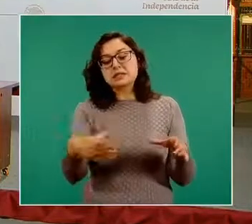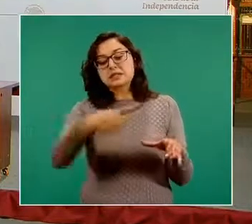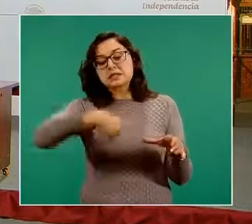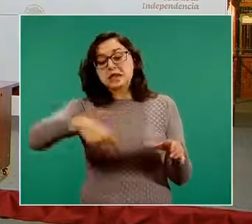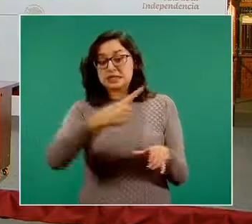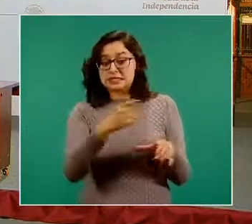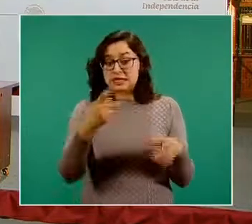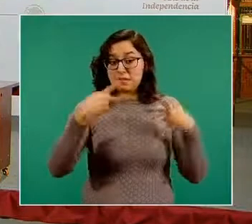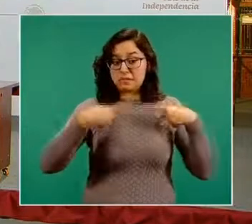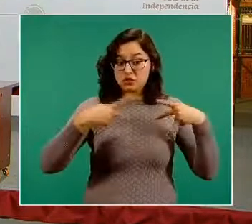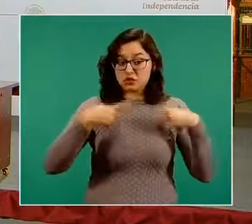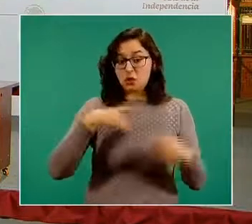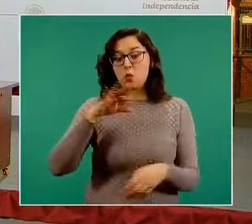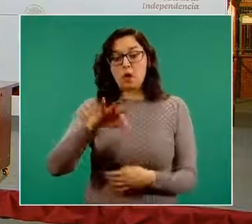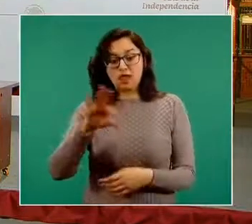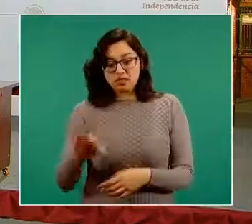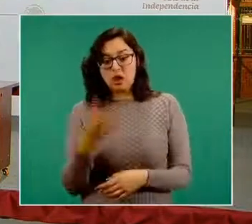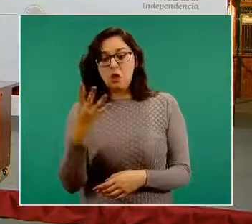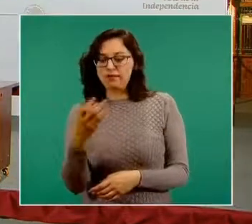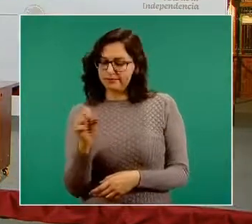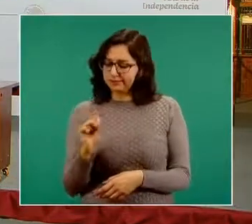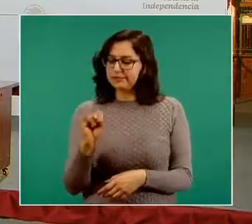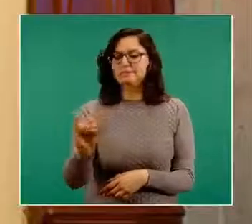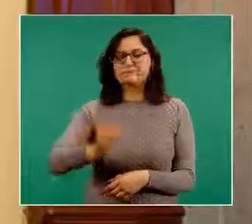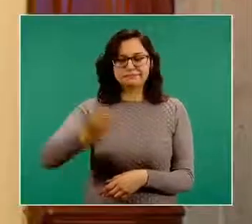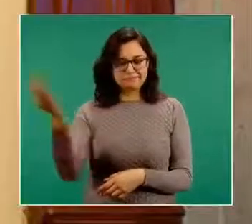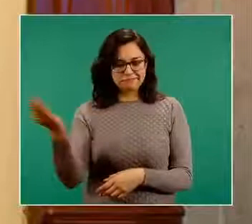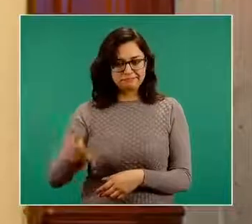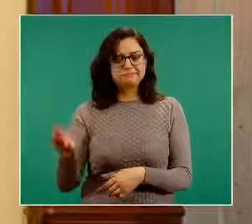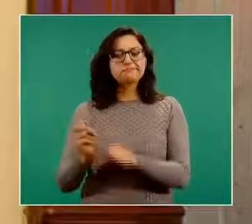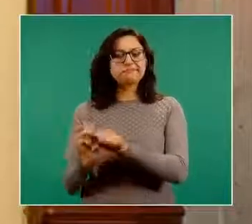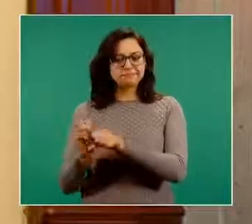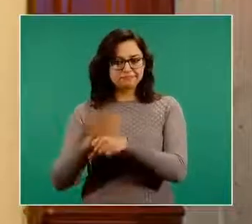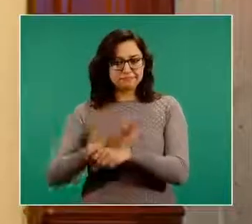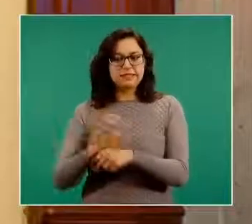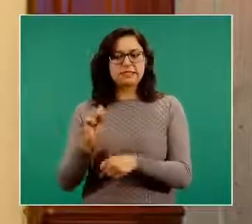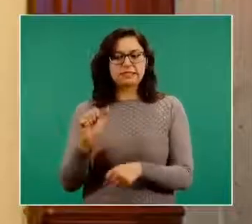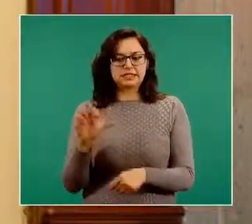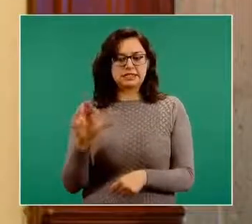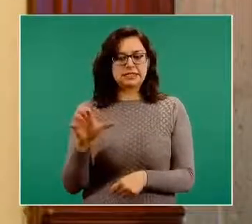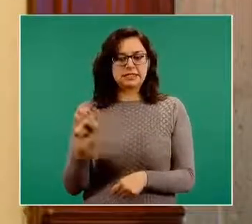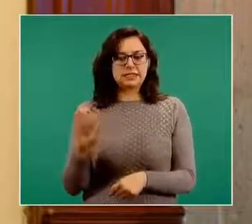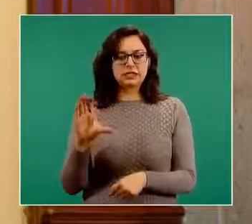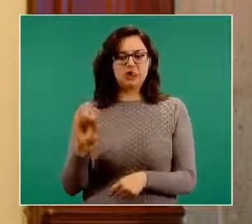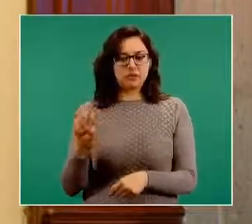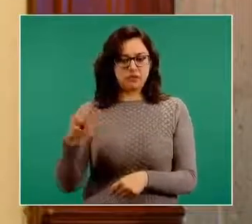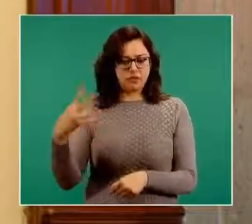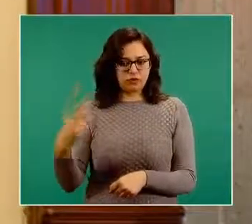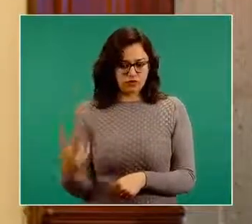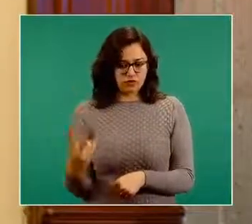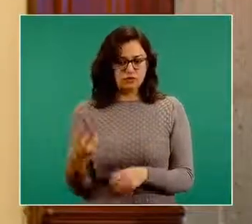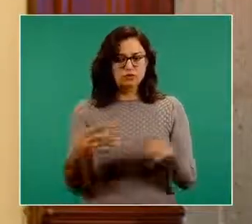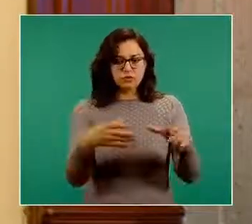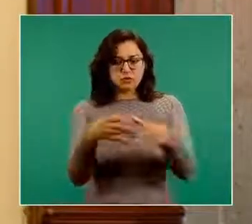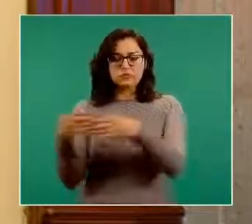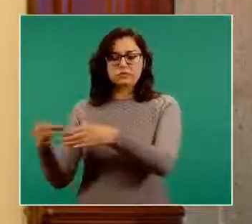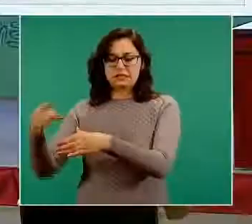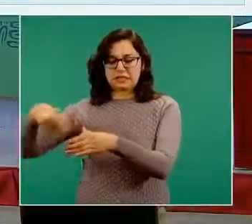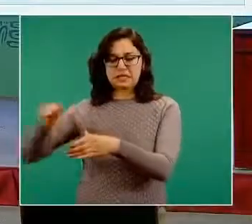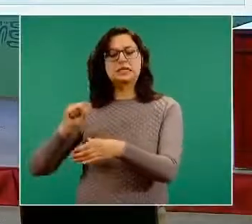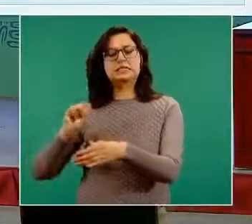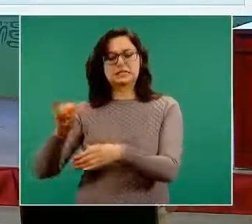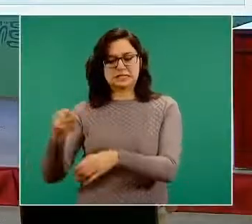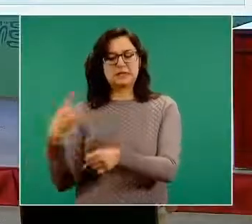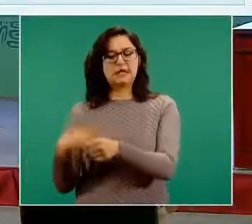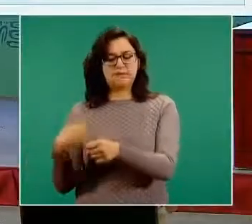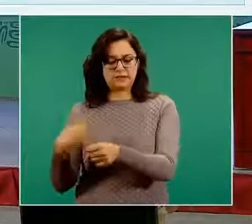personas, en 44 se está identificando y confirmando la presencia del virus SARS-CoV-2, y por eso decimos que son casos